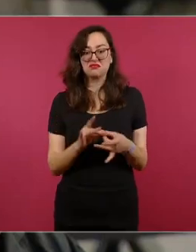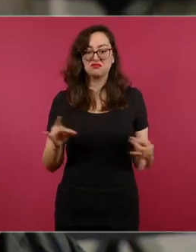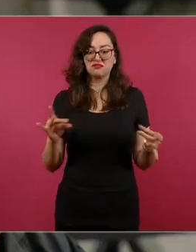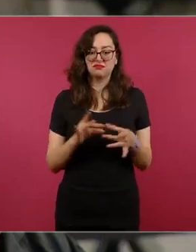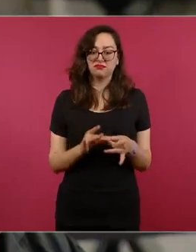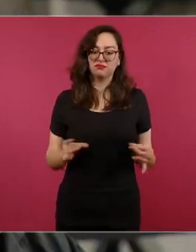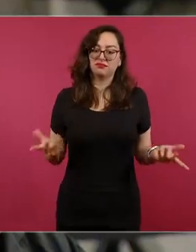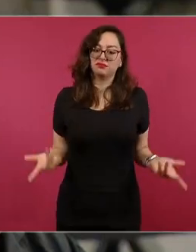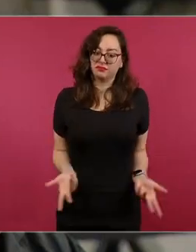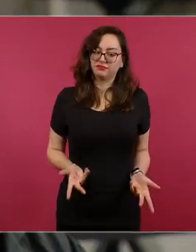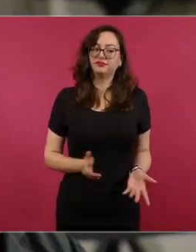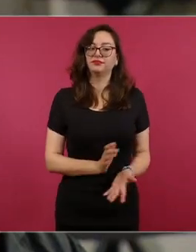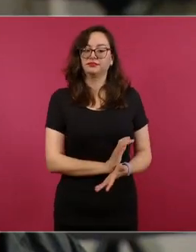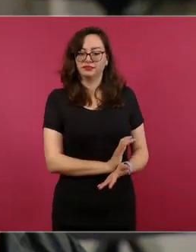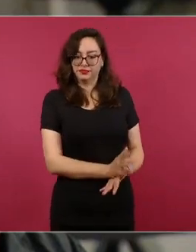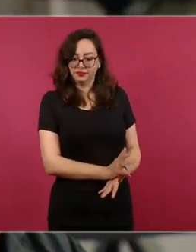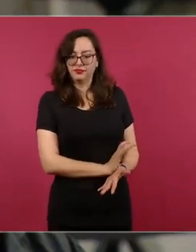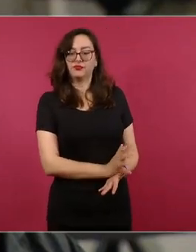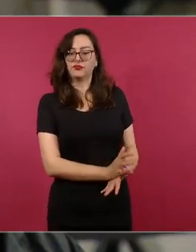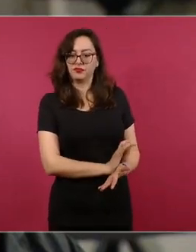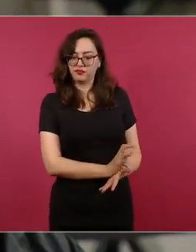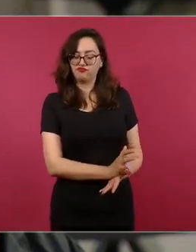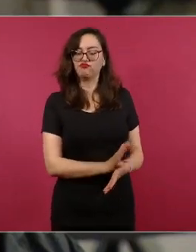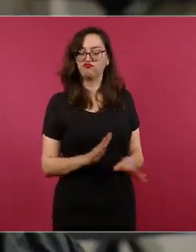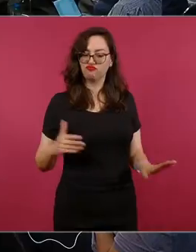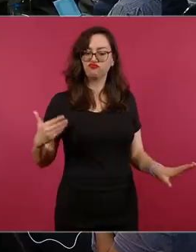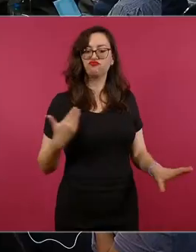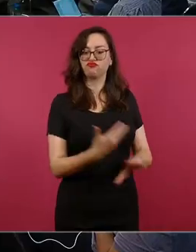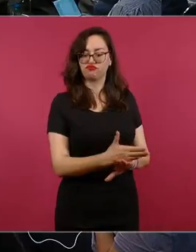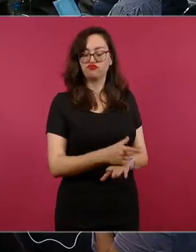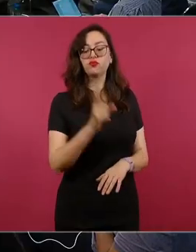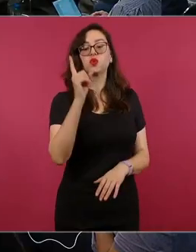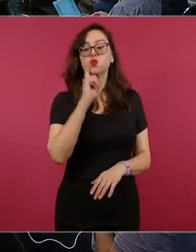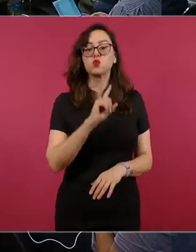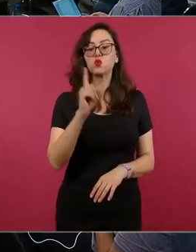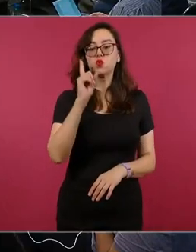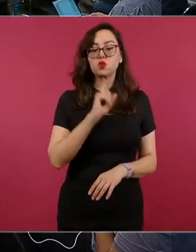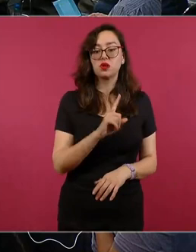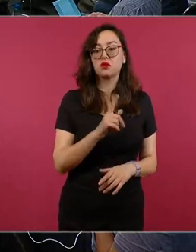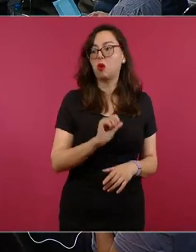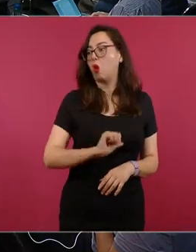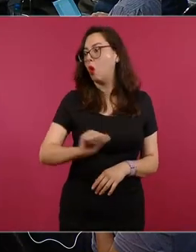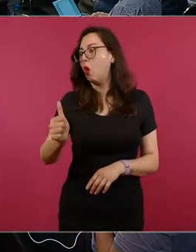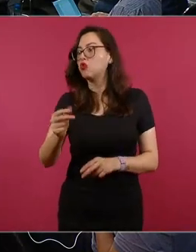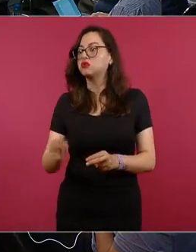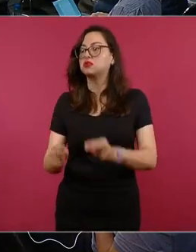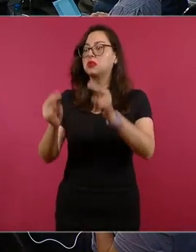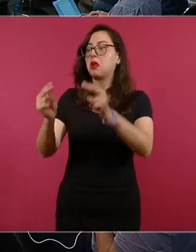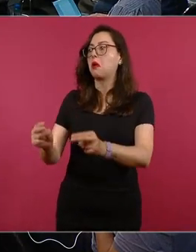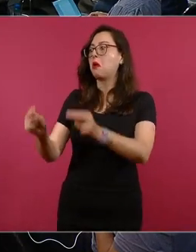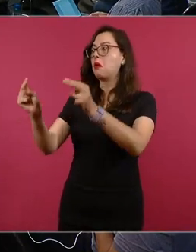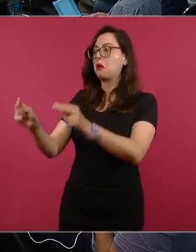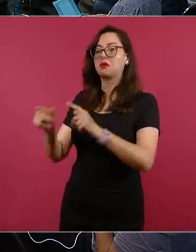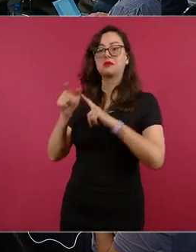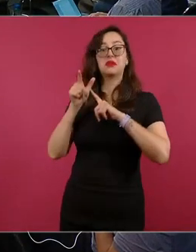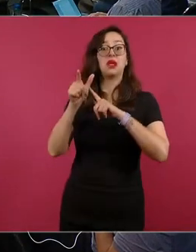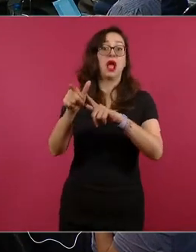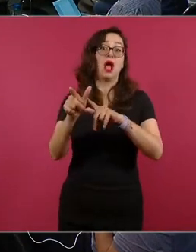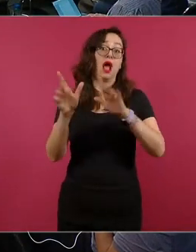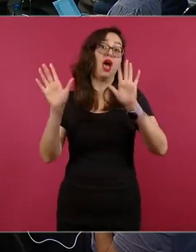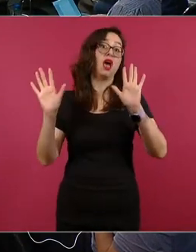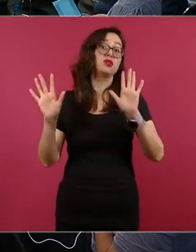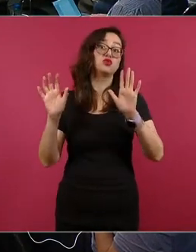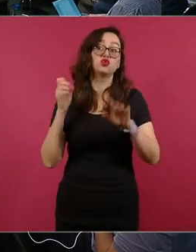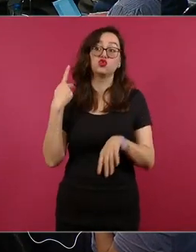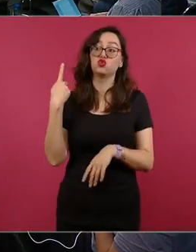que existe un trato discriminatorio y desigual hacia estas mujeres en comparación con otros casos, como el del hermano del presidente